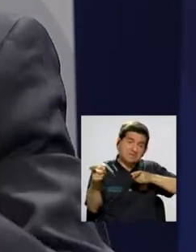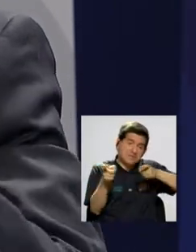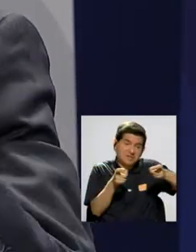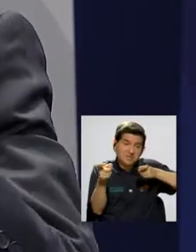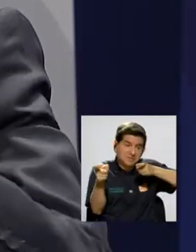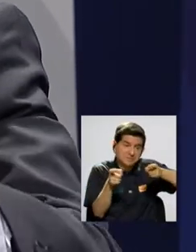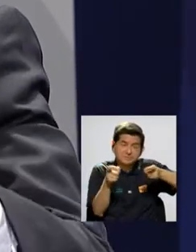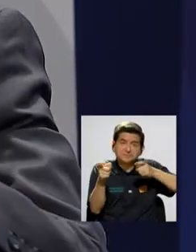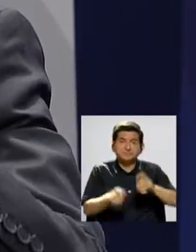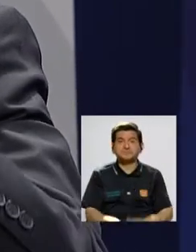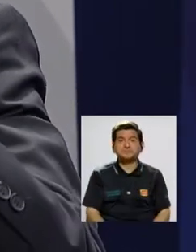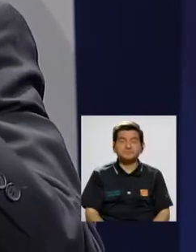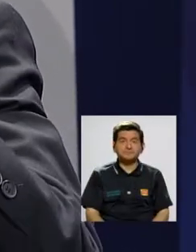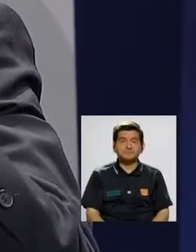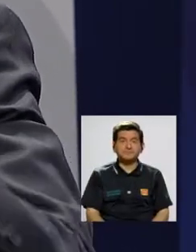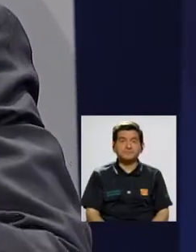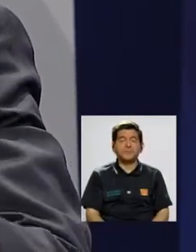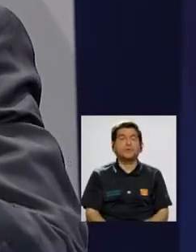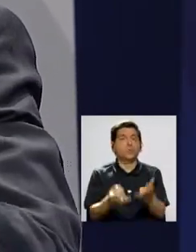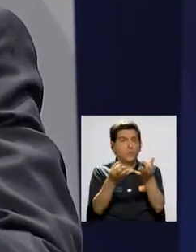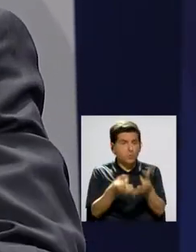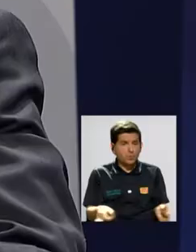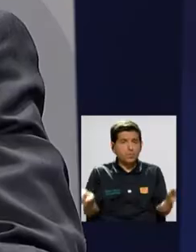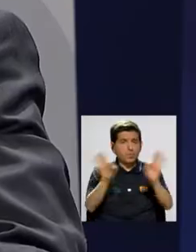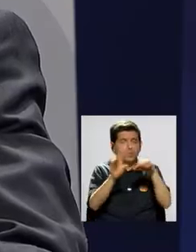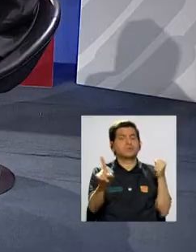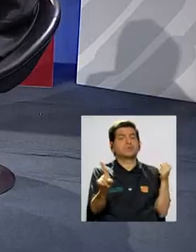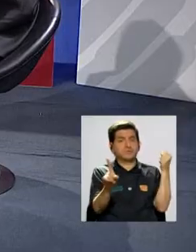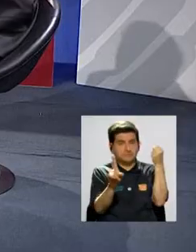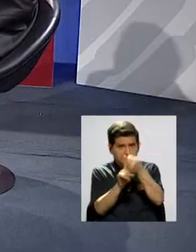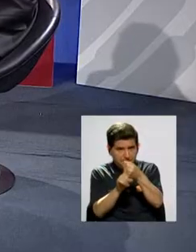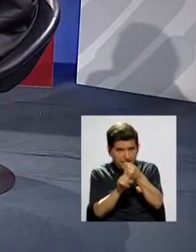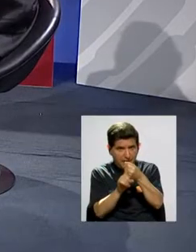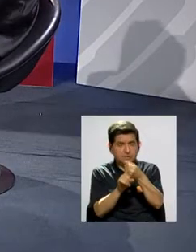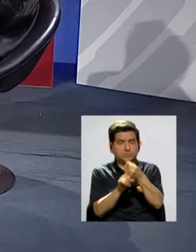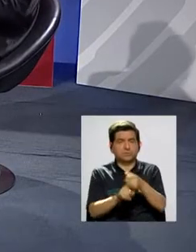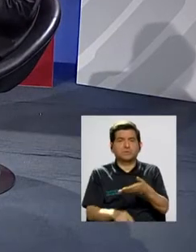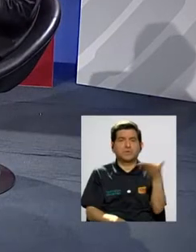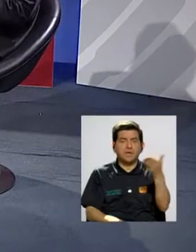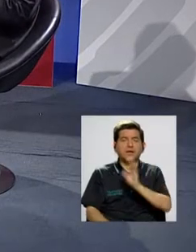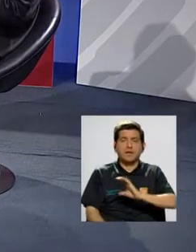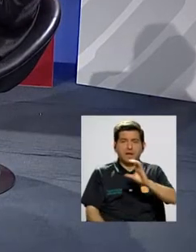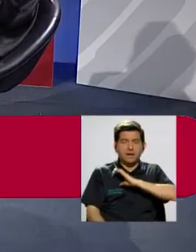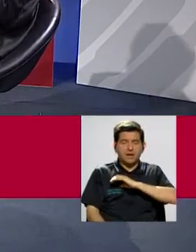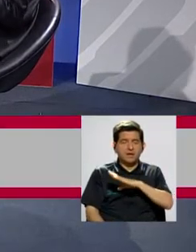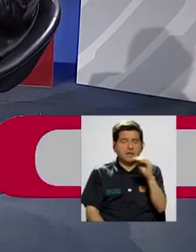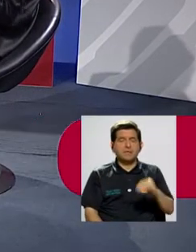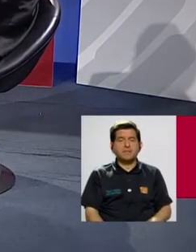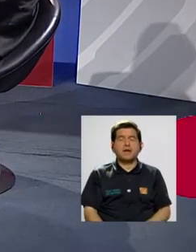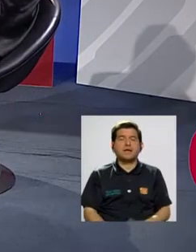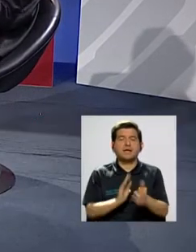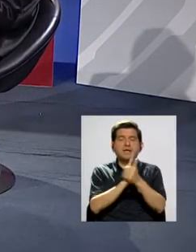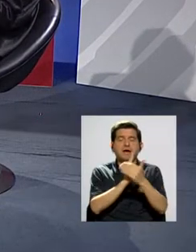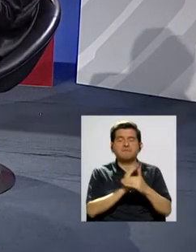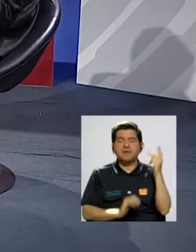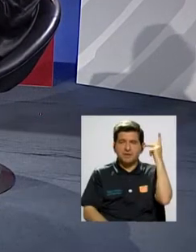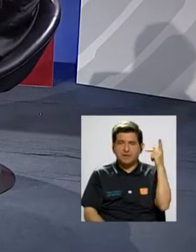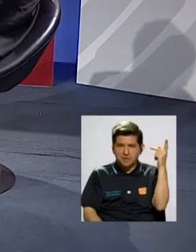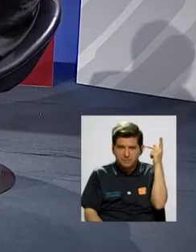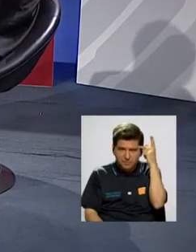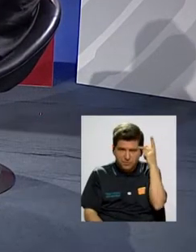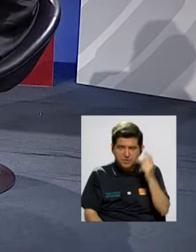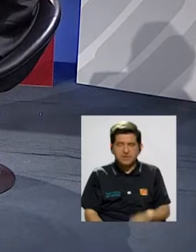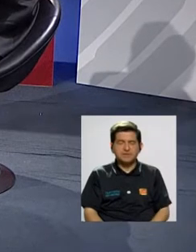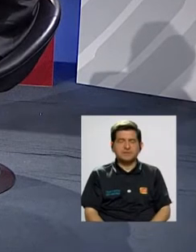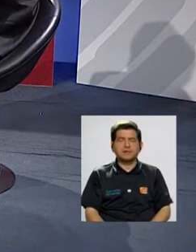le dé, va a tener importantes impactos sobre la calidad y capacidad estatal y de las políticas públicas